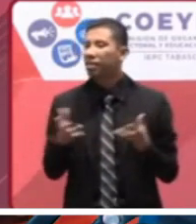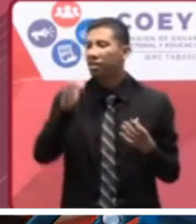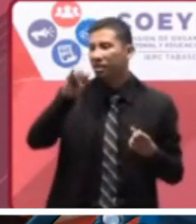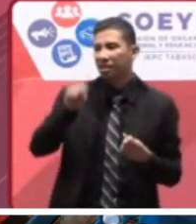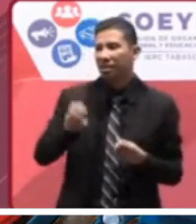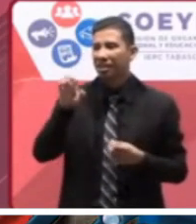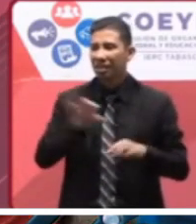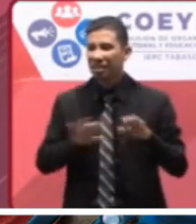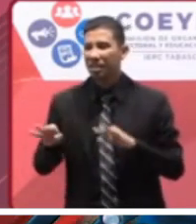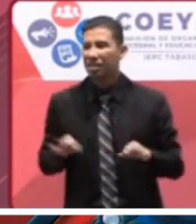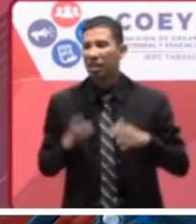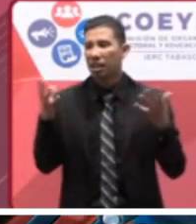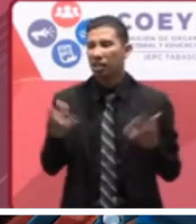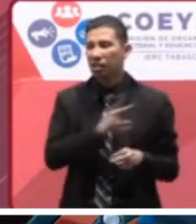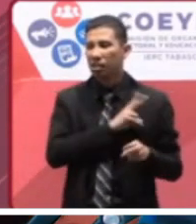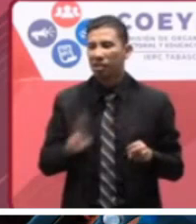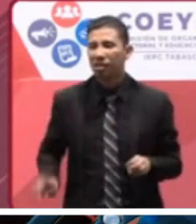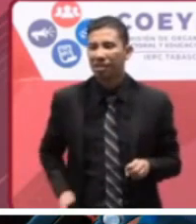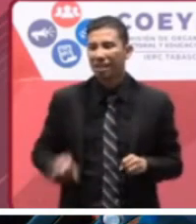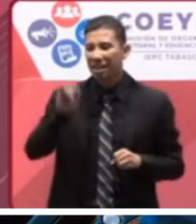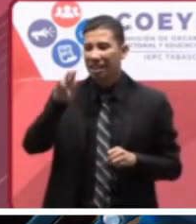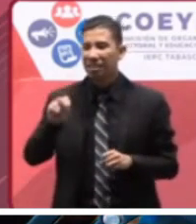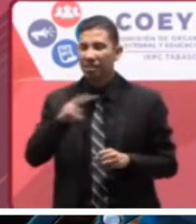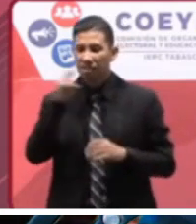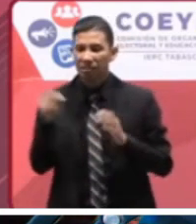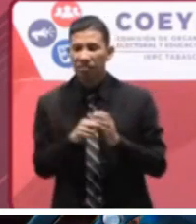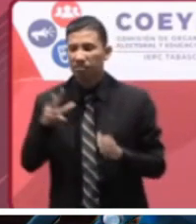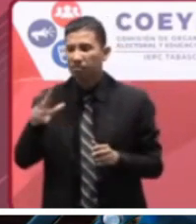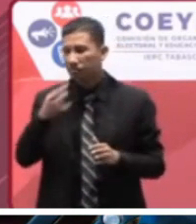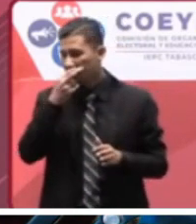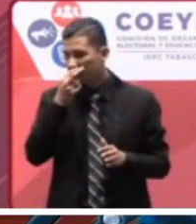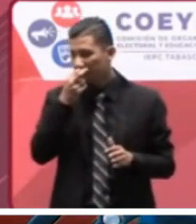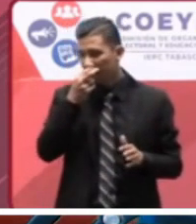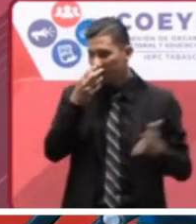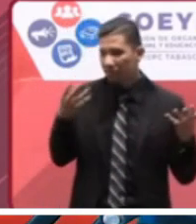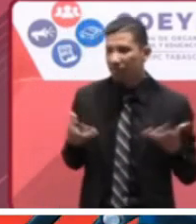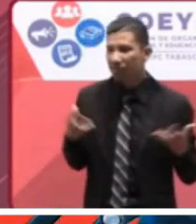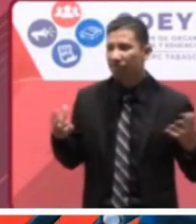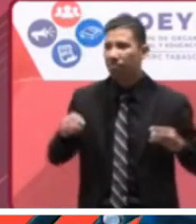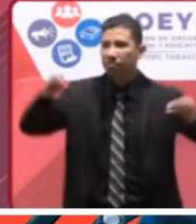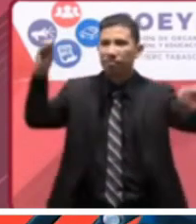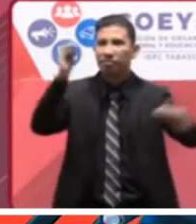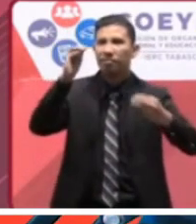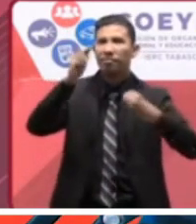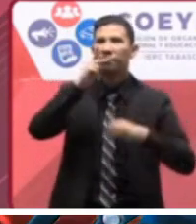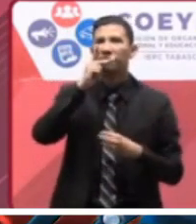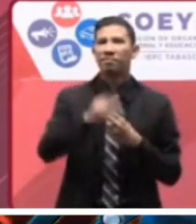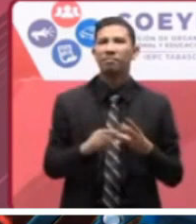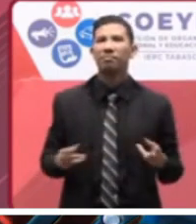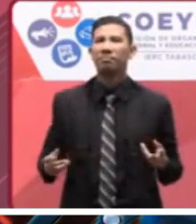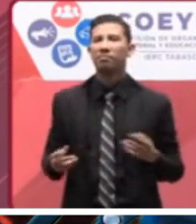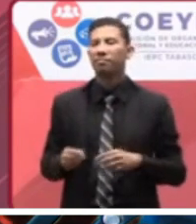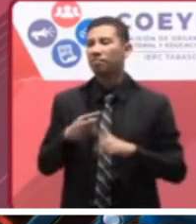ejerció el presidente del INE en 2018. Así se construye democracia, que luego hay diferencias. Pues eso es